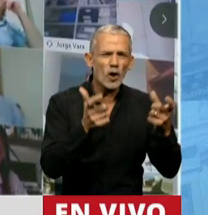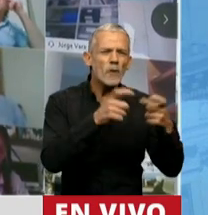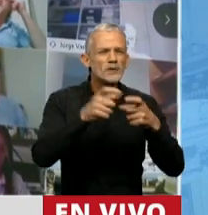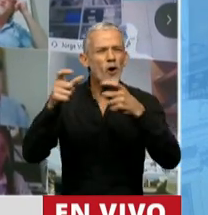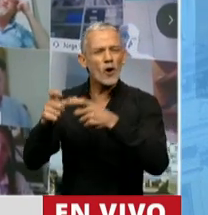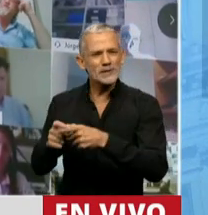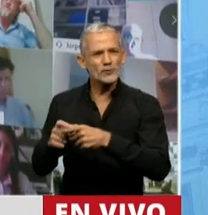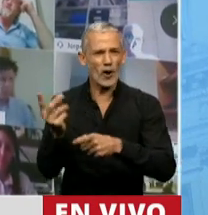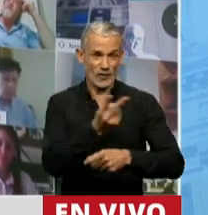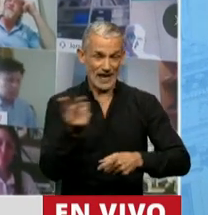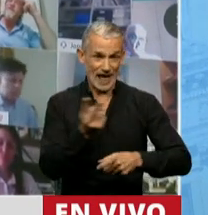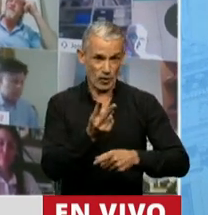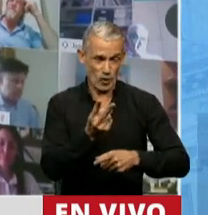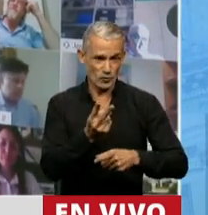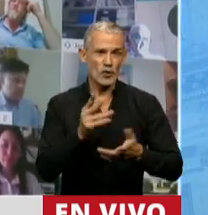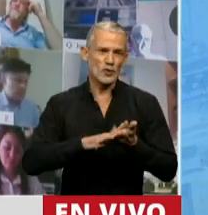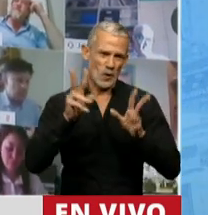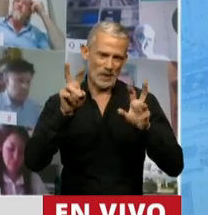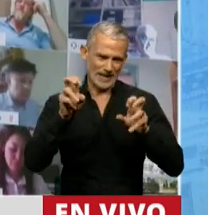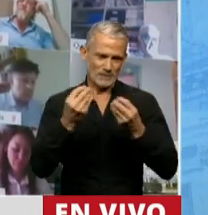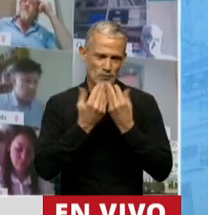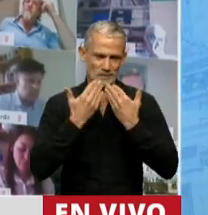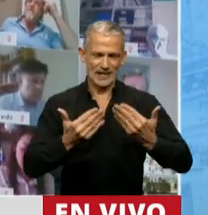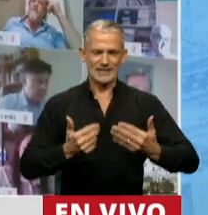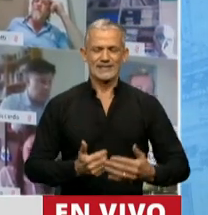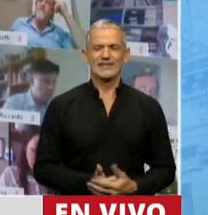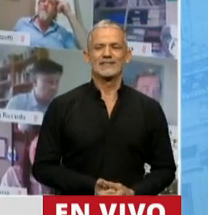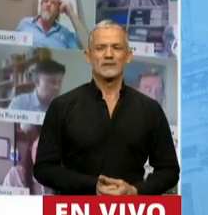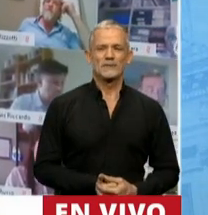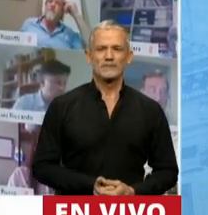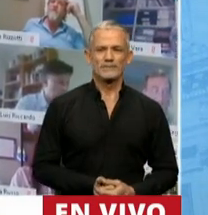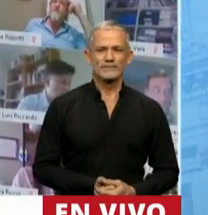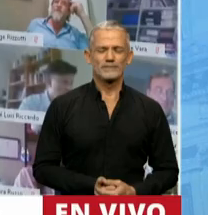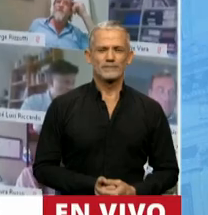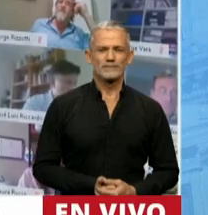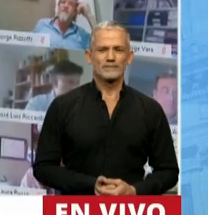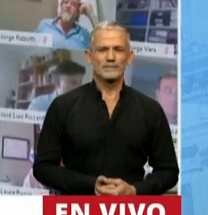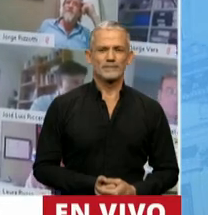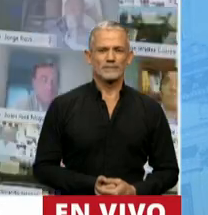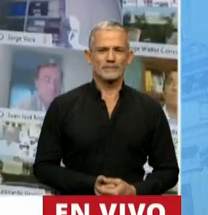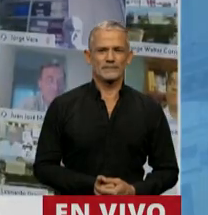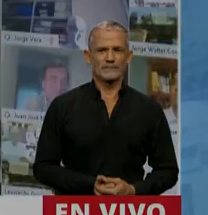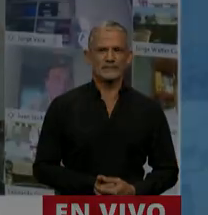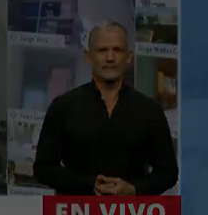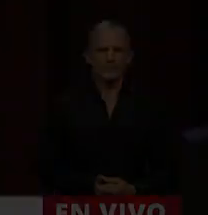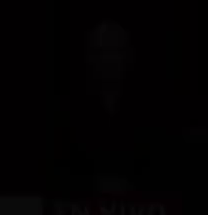de ambas comisiones con competencia en el tema. Muchísimas gracias. Gracias, diputado Heller.